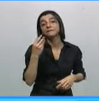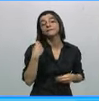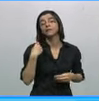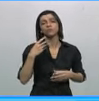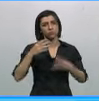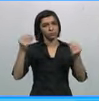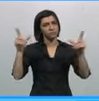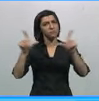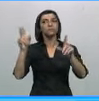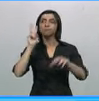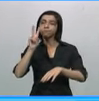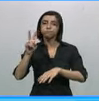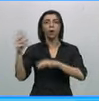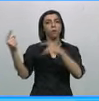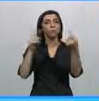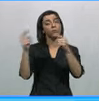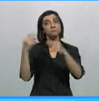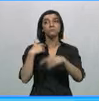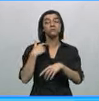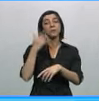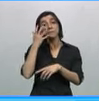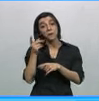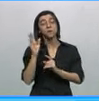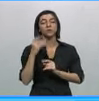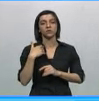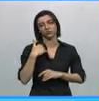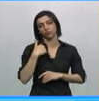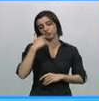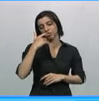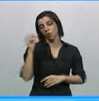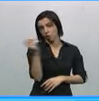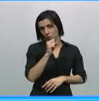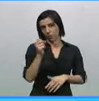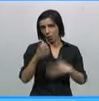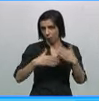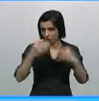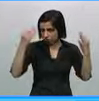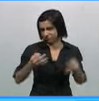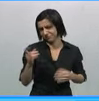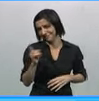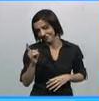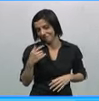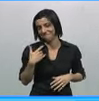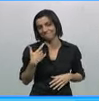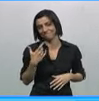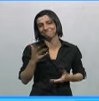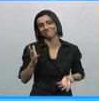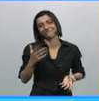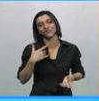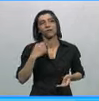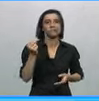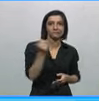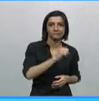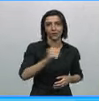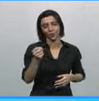y trato de jugarlo. Y digo trato porque intento jugarlo con jugadores de estar